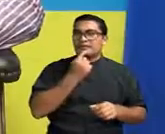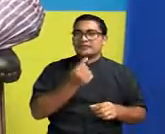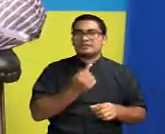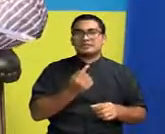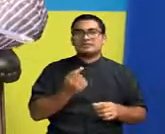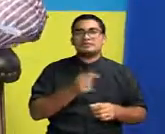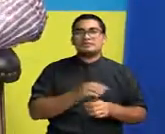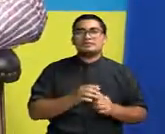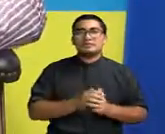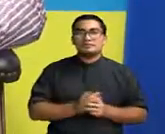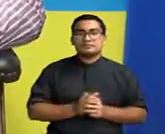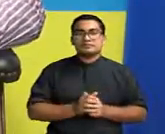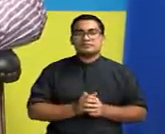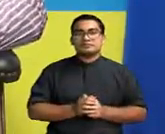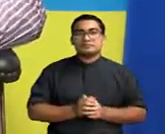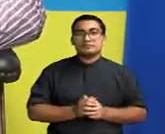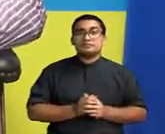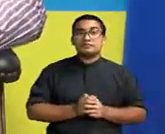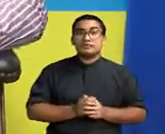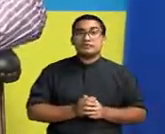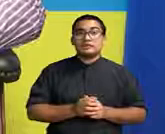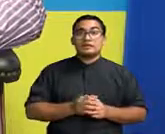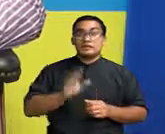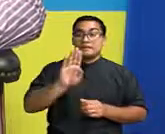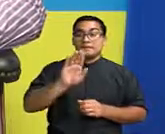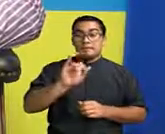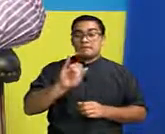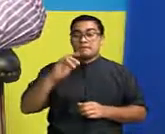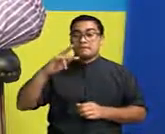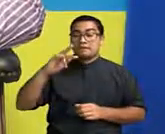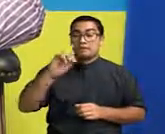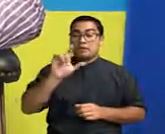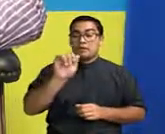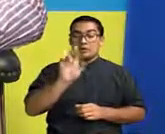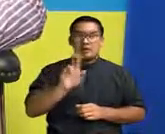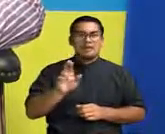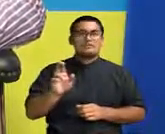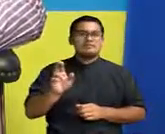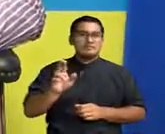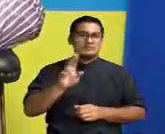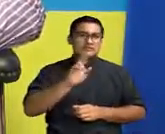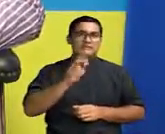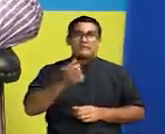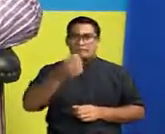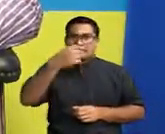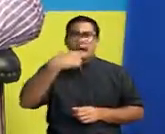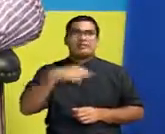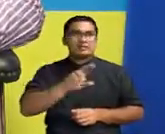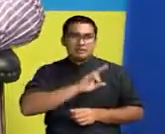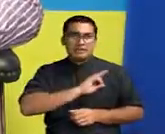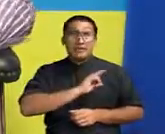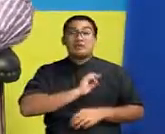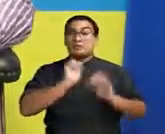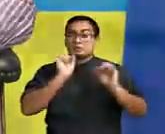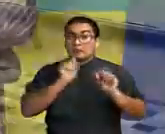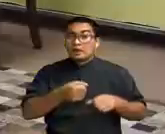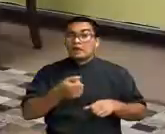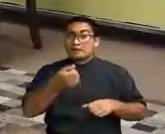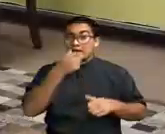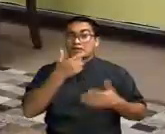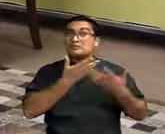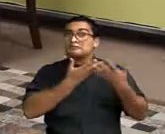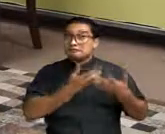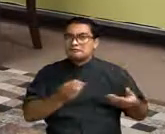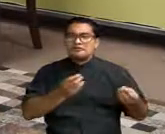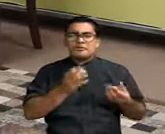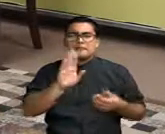unos segundos más. ¿Se puede curar? ¿Se puede tratar? ¿Qué se hace con una persona que ya está diagnosticada bipolar en sus diferentes